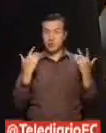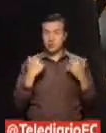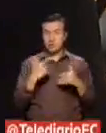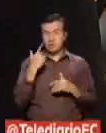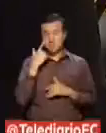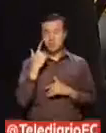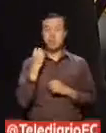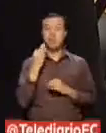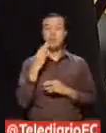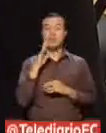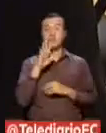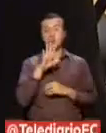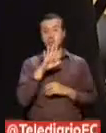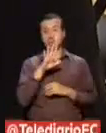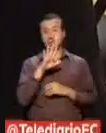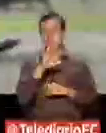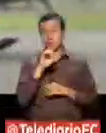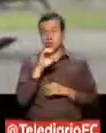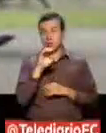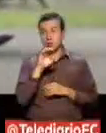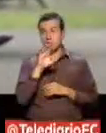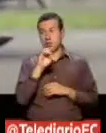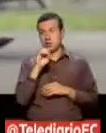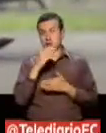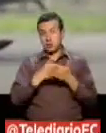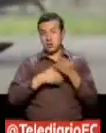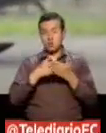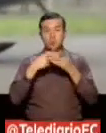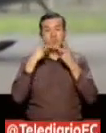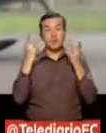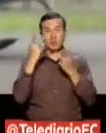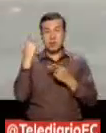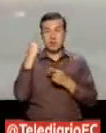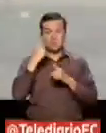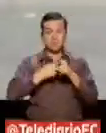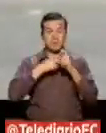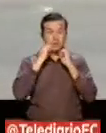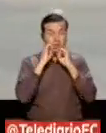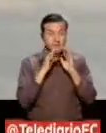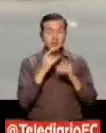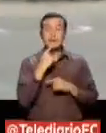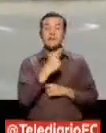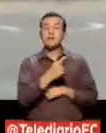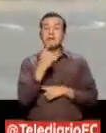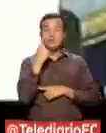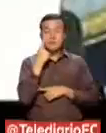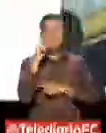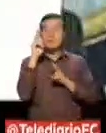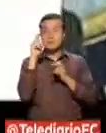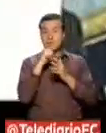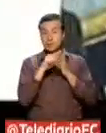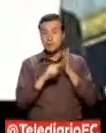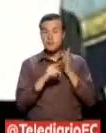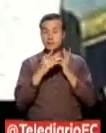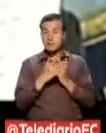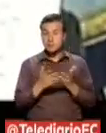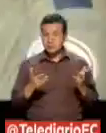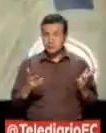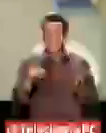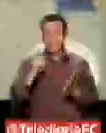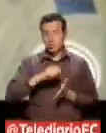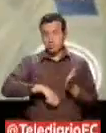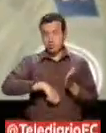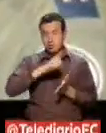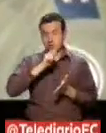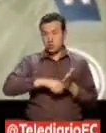que consta de casi medio centenar de hojas y fuera hecho público a principios de septiembre, se mencionan, por ejemplo, aspectos relacionados con la